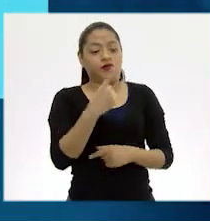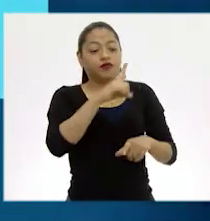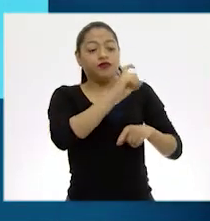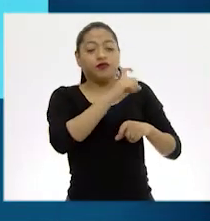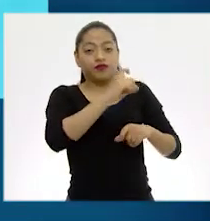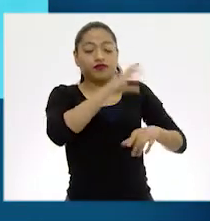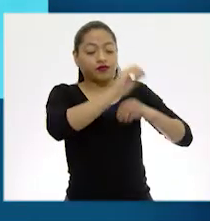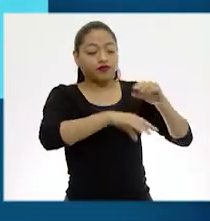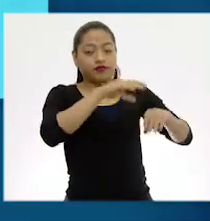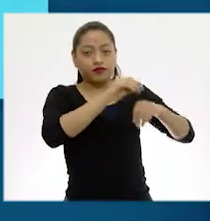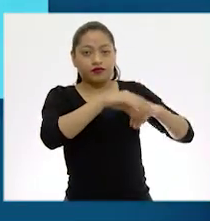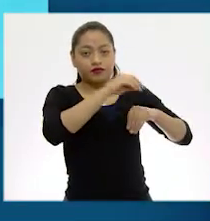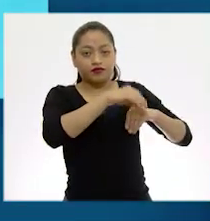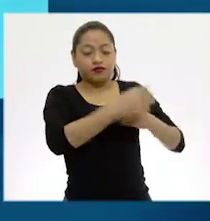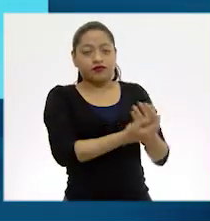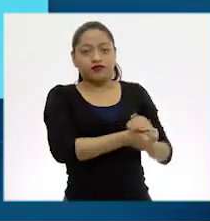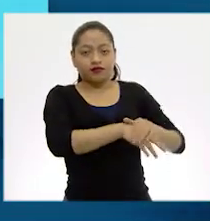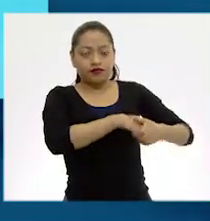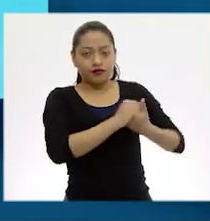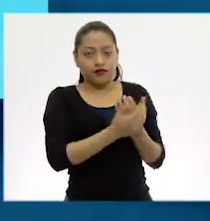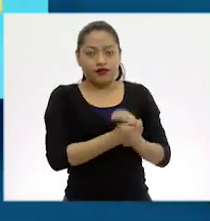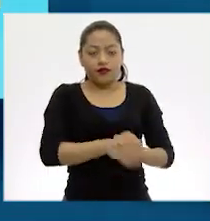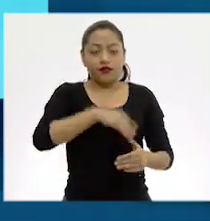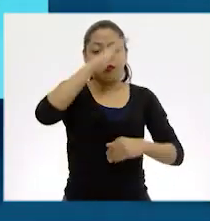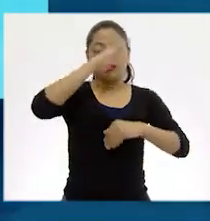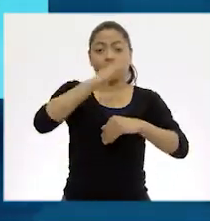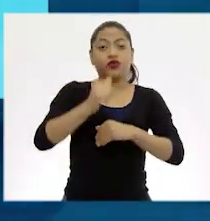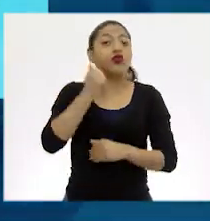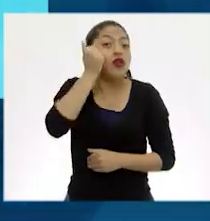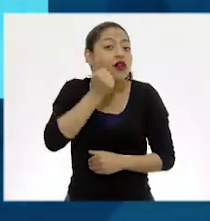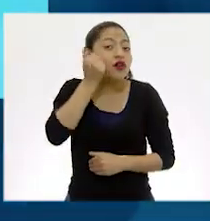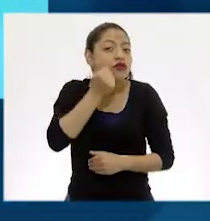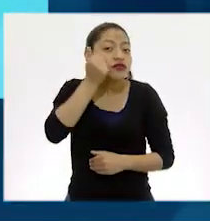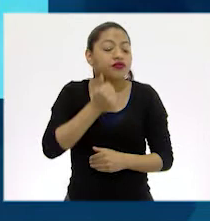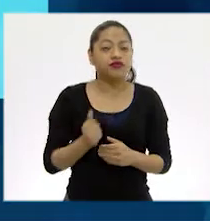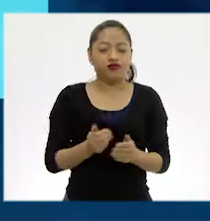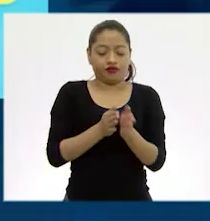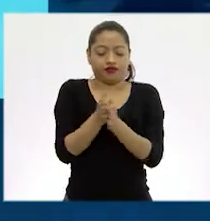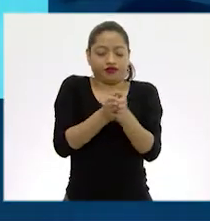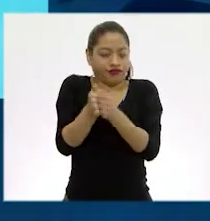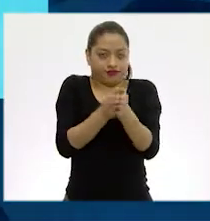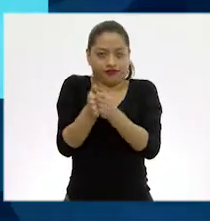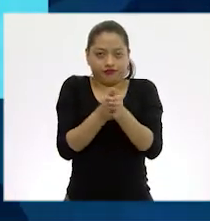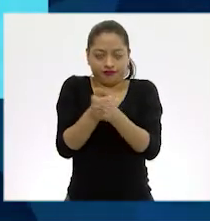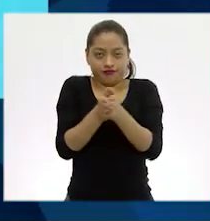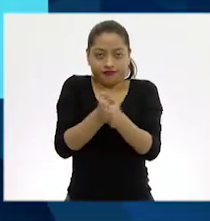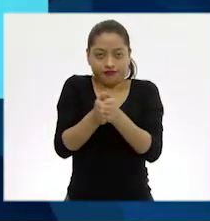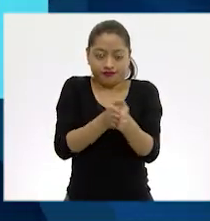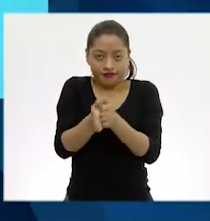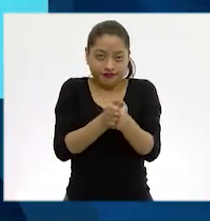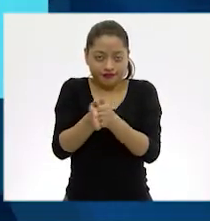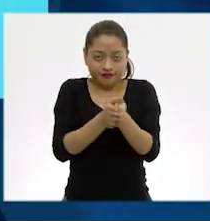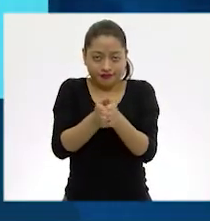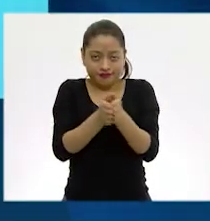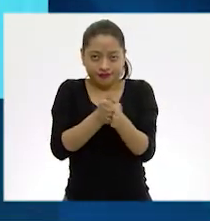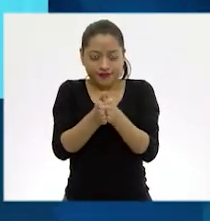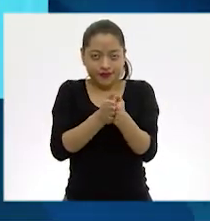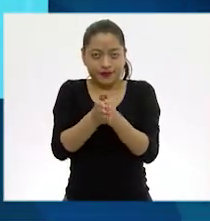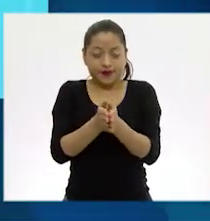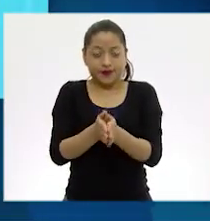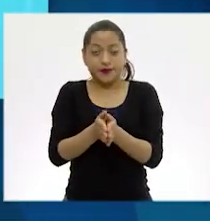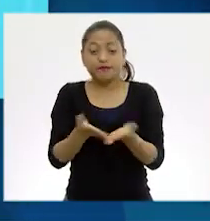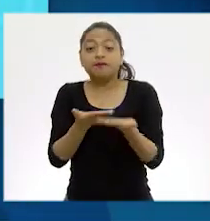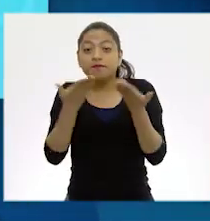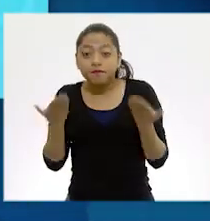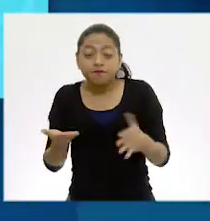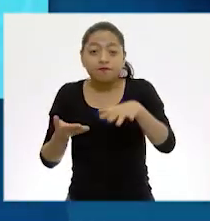tus manos. Usa suficiente jabón. Frota tus palmas una con la otra. Ahora, frota